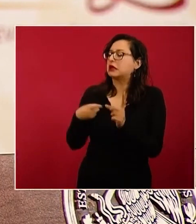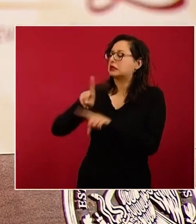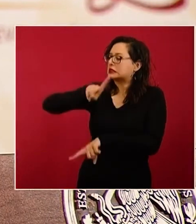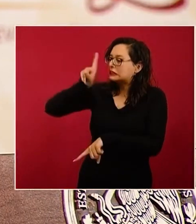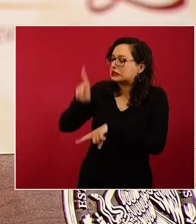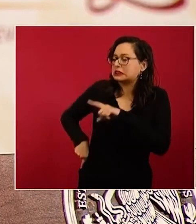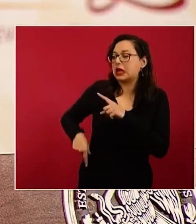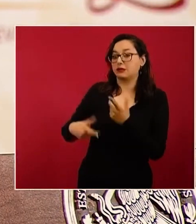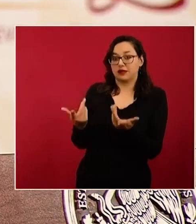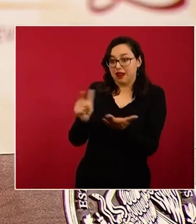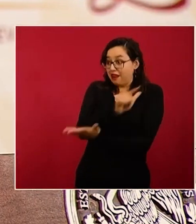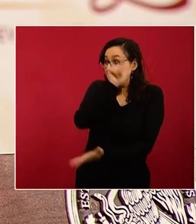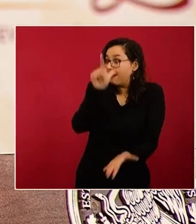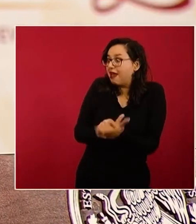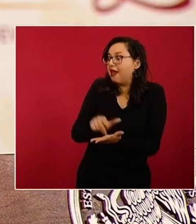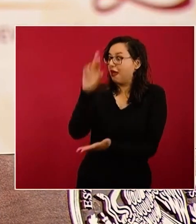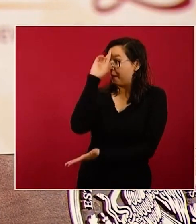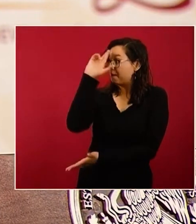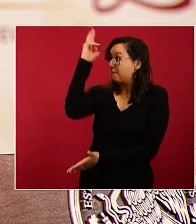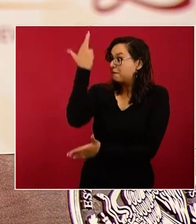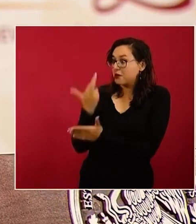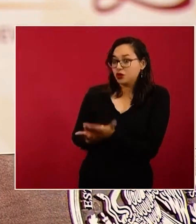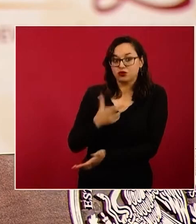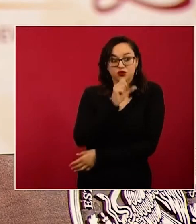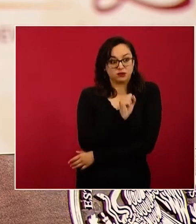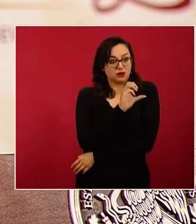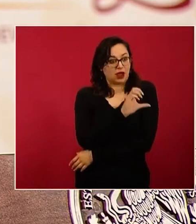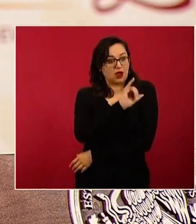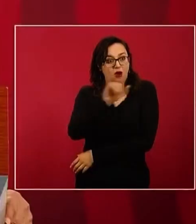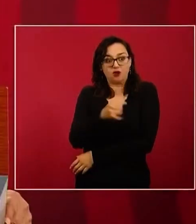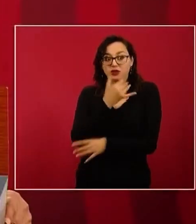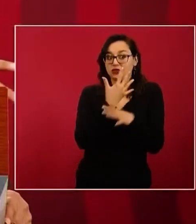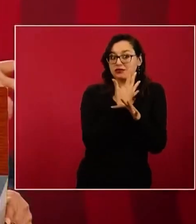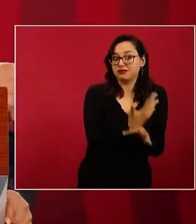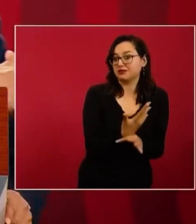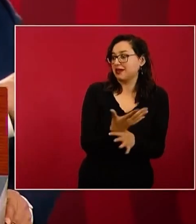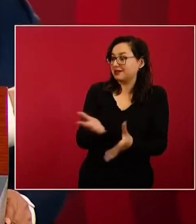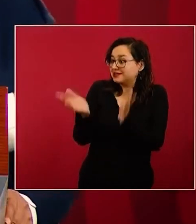sea ilegal el autoabasto? Y